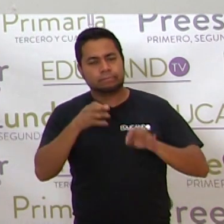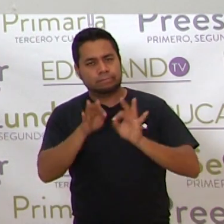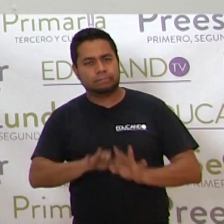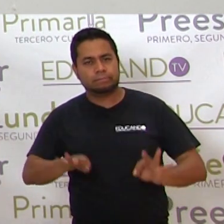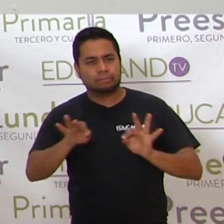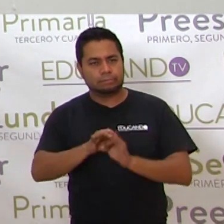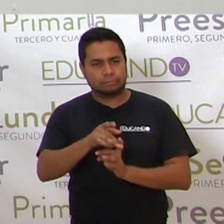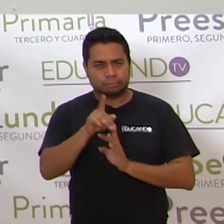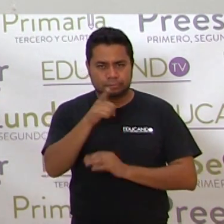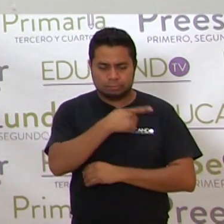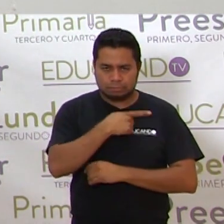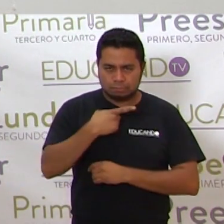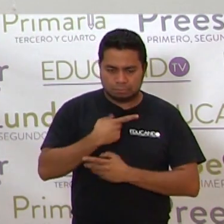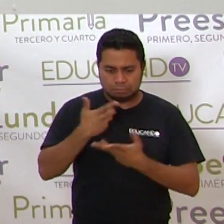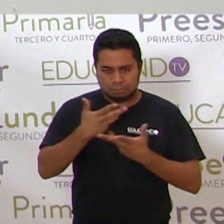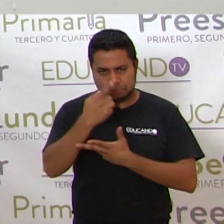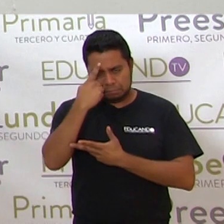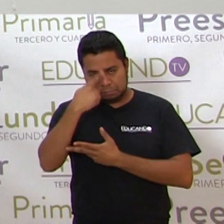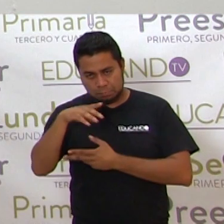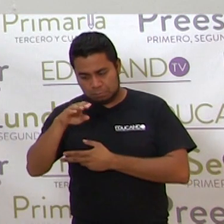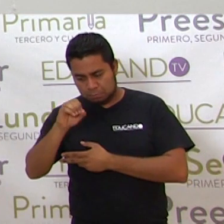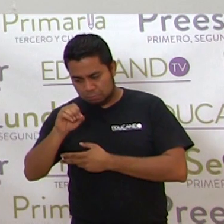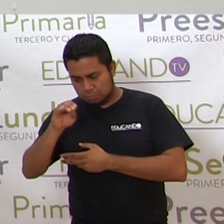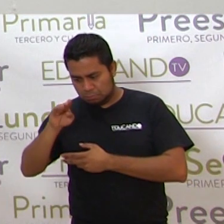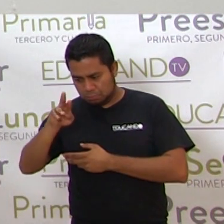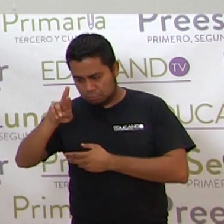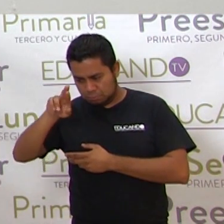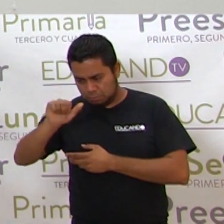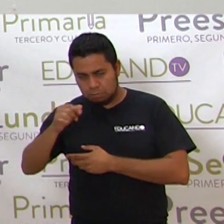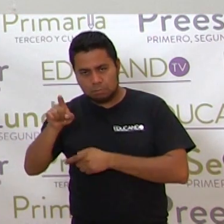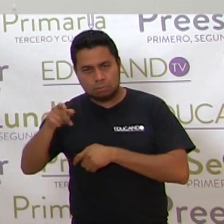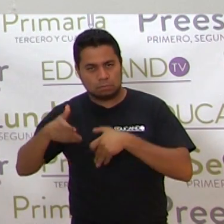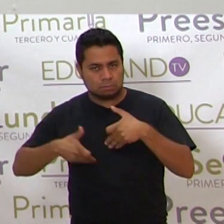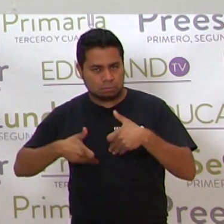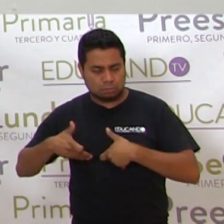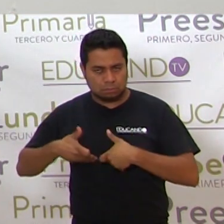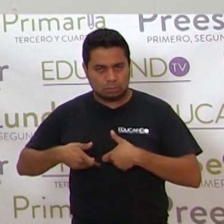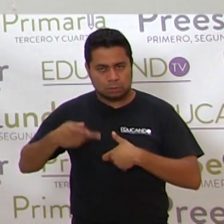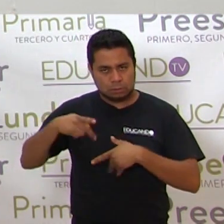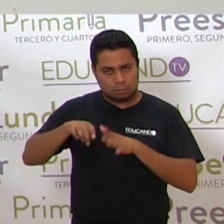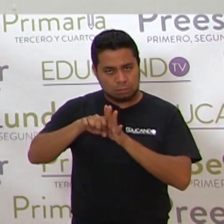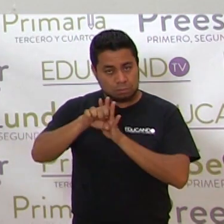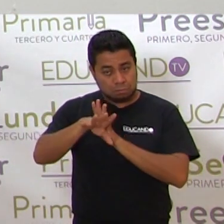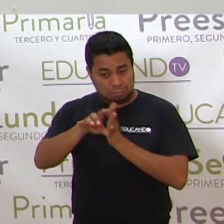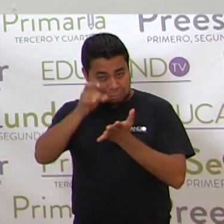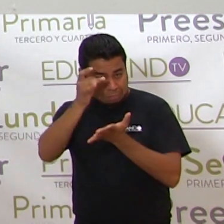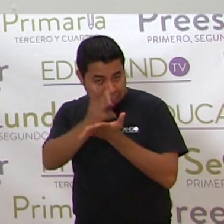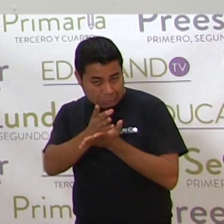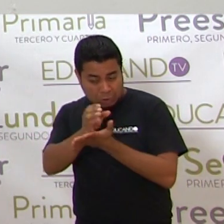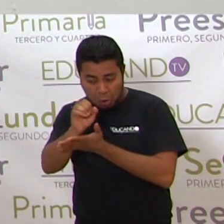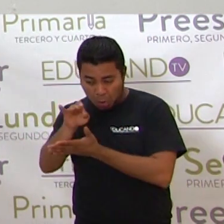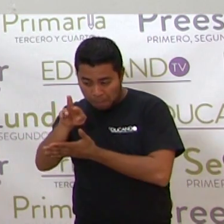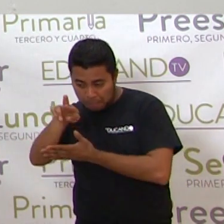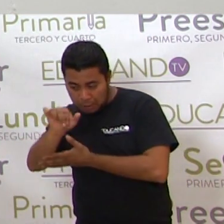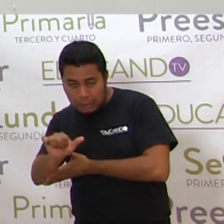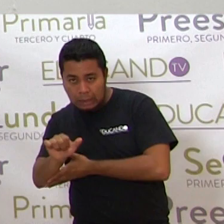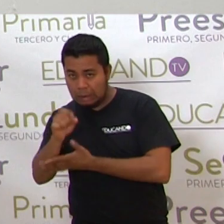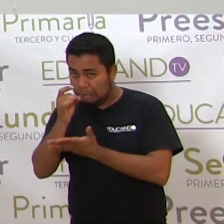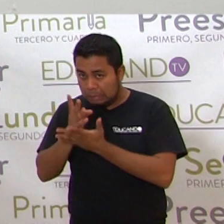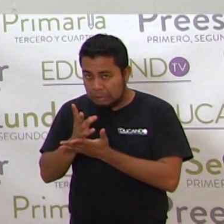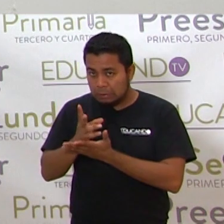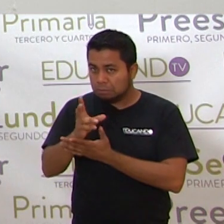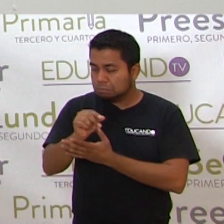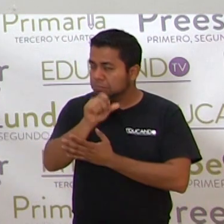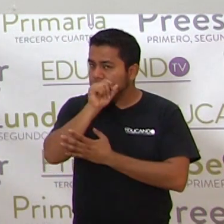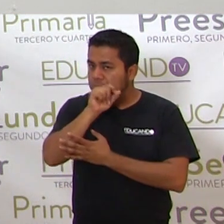que realizar en las obras de teatro, pero sobre todo no solamente en las obras de teatro, sino también